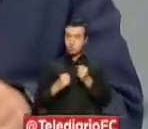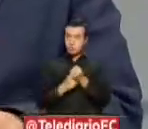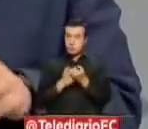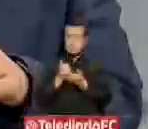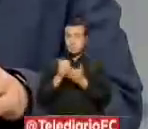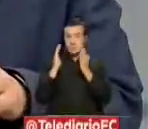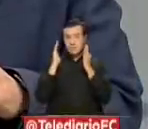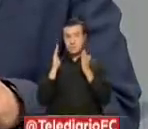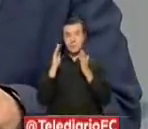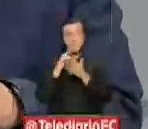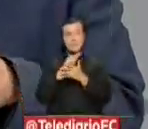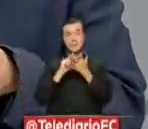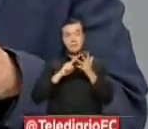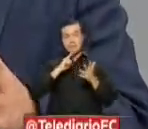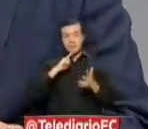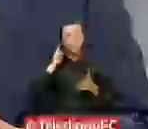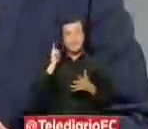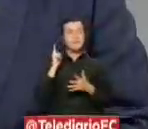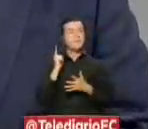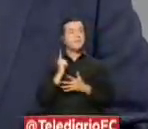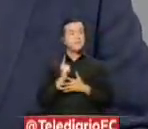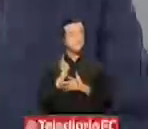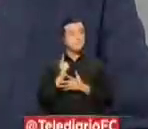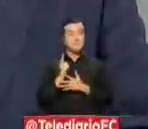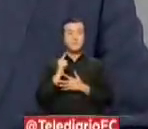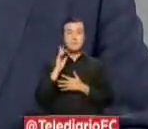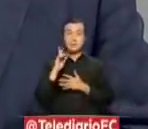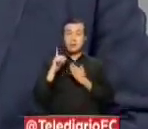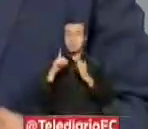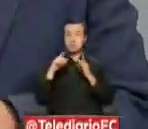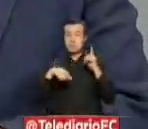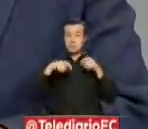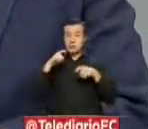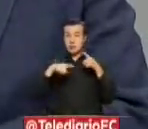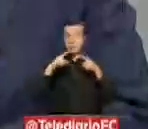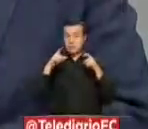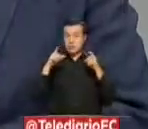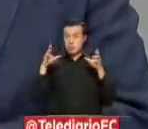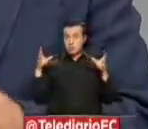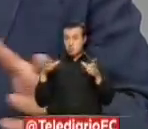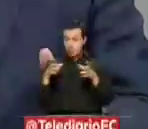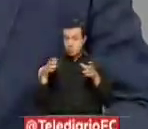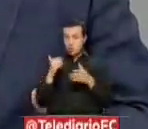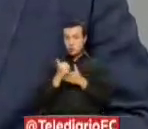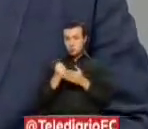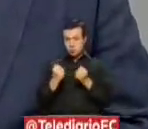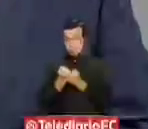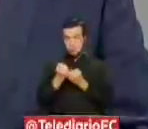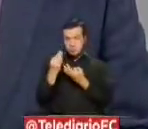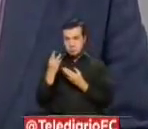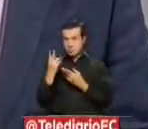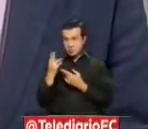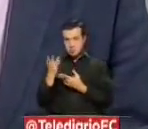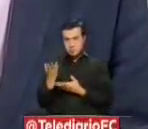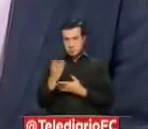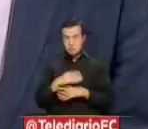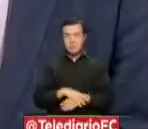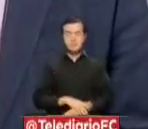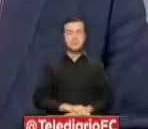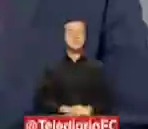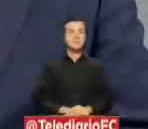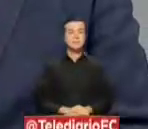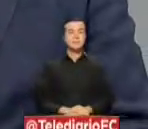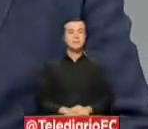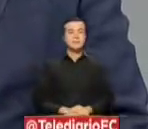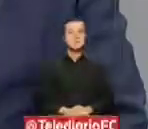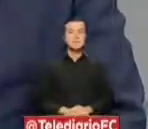solidaria, incluyendo obviamente el sector financiero de este mismo grupo, de esta misma categoría. De manera